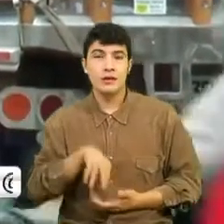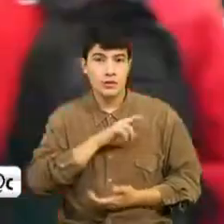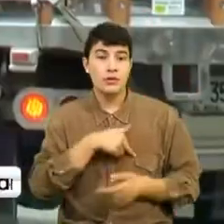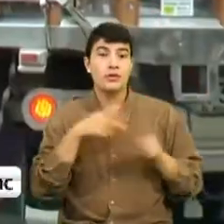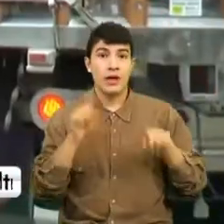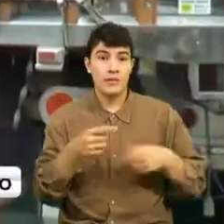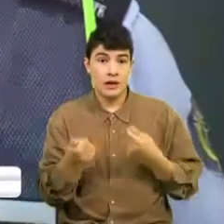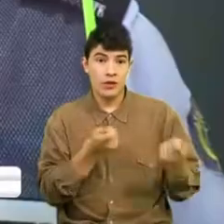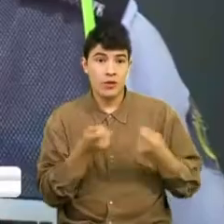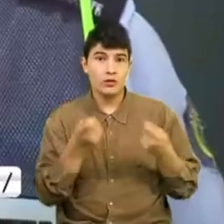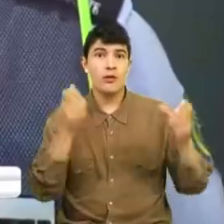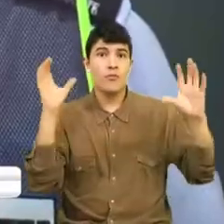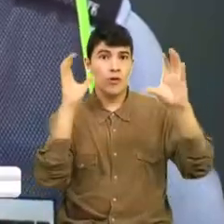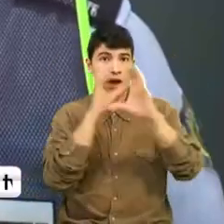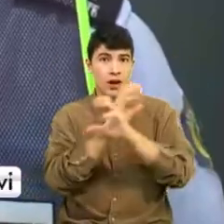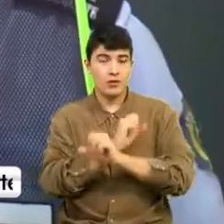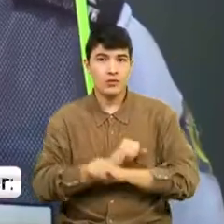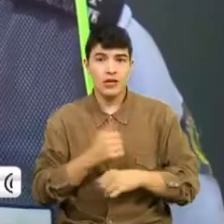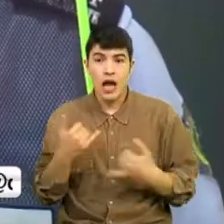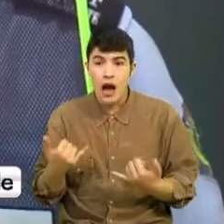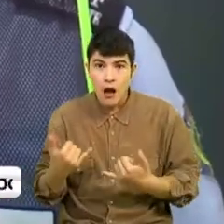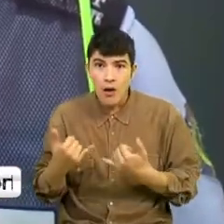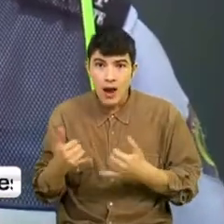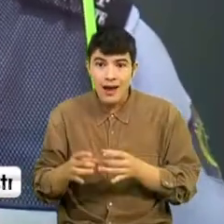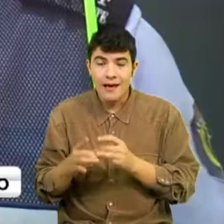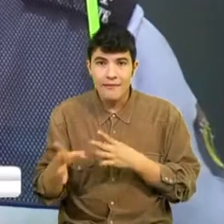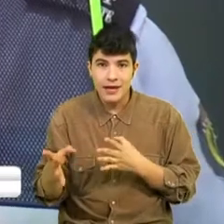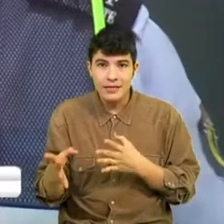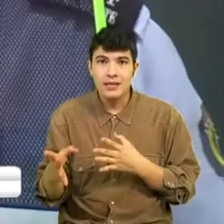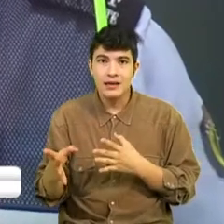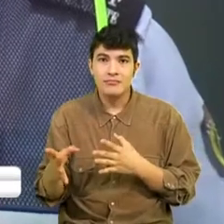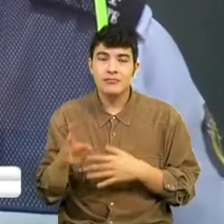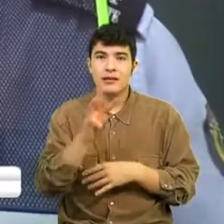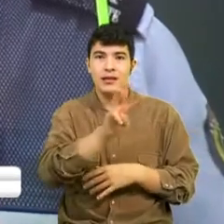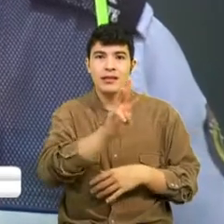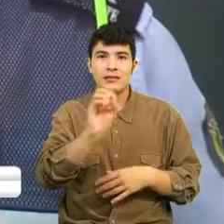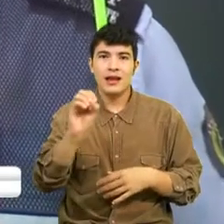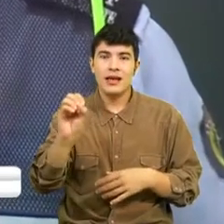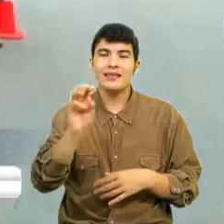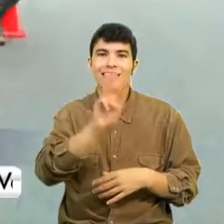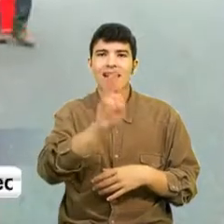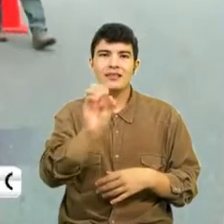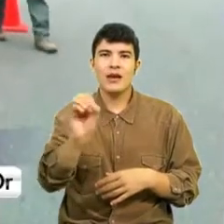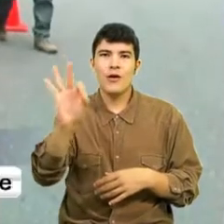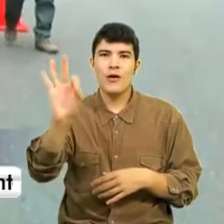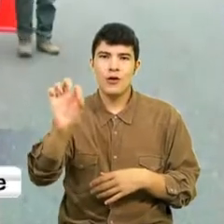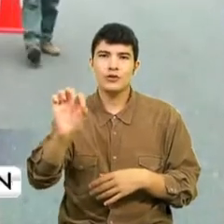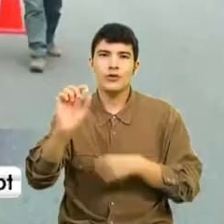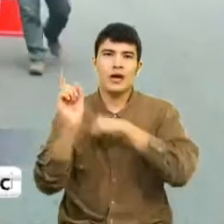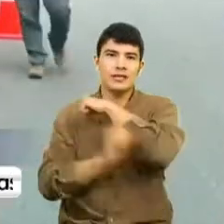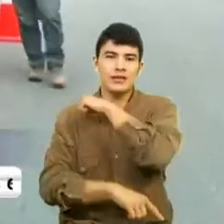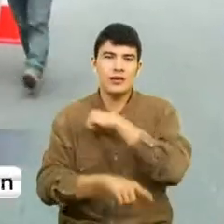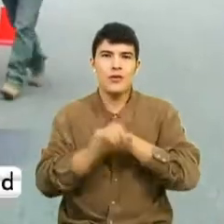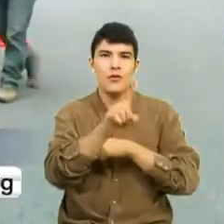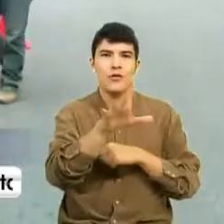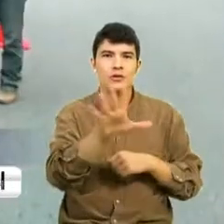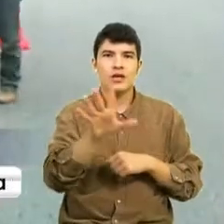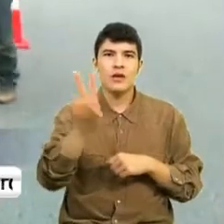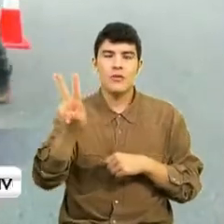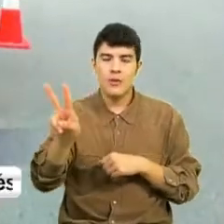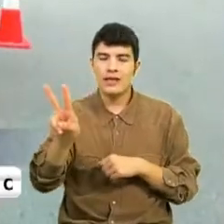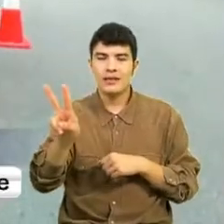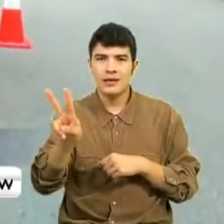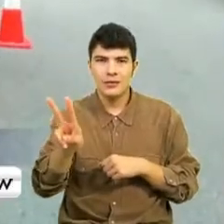controles nocturnos. Hasta el momento, hasta la fecha, ha arrojado 308 comparendos, 153